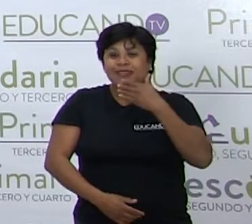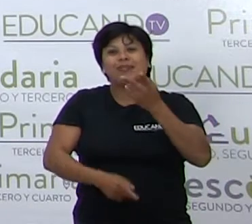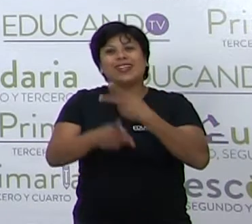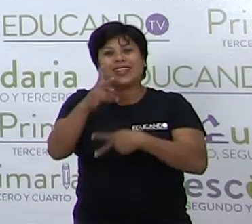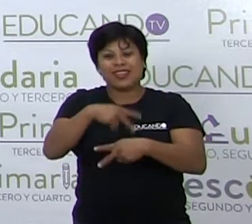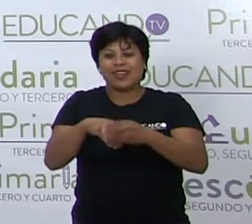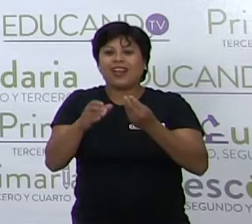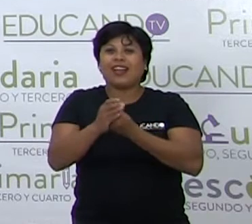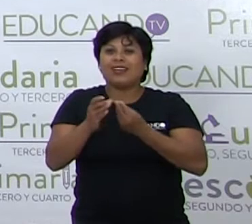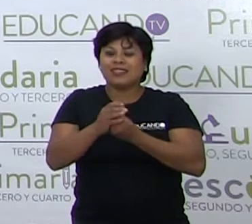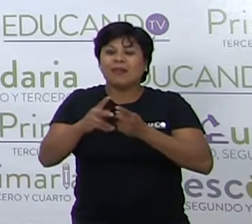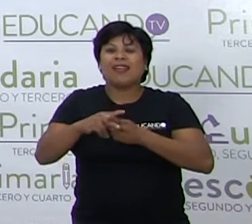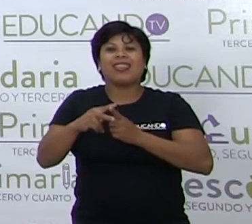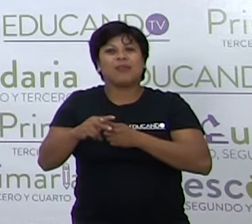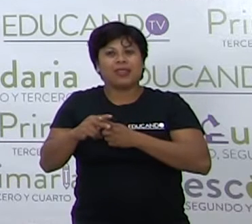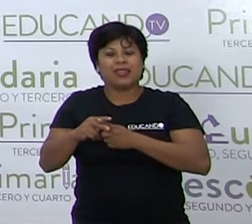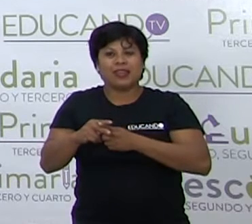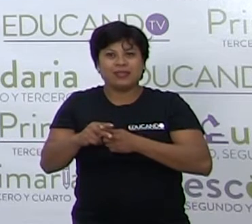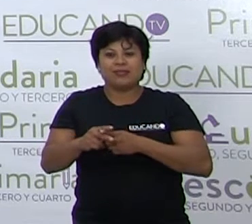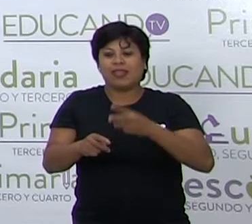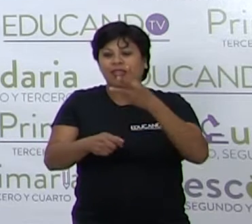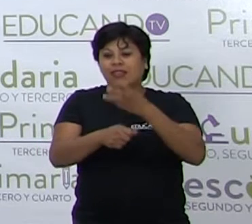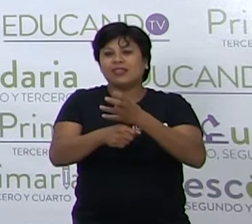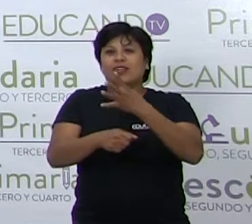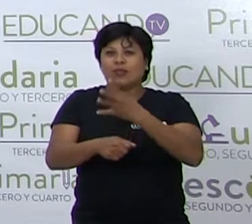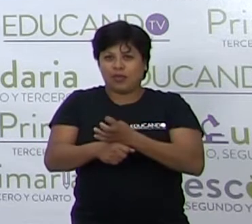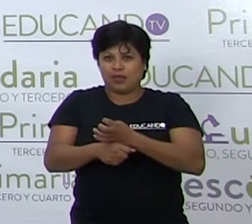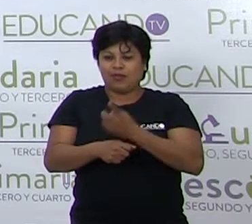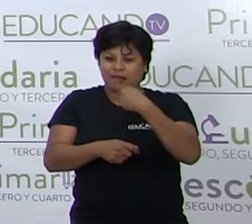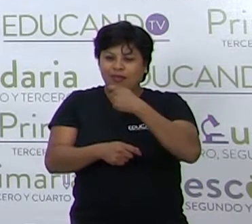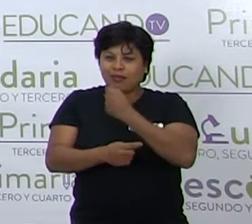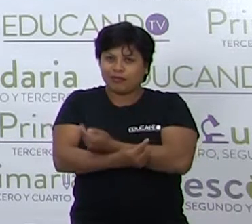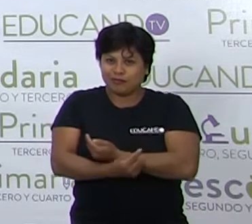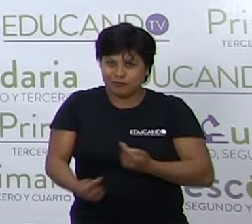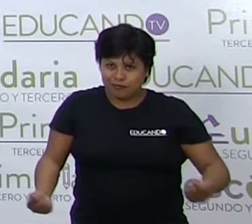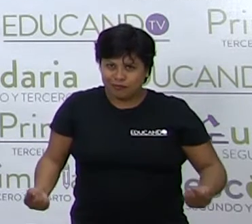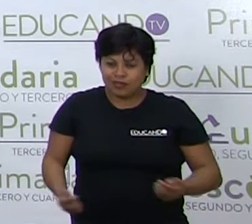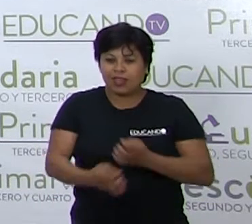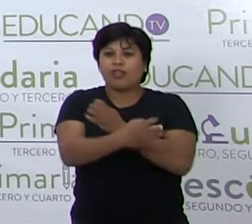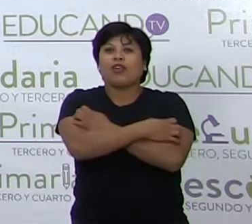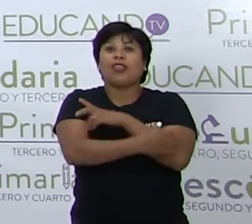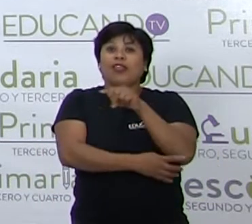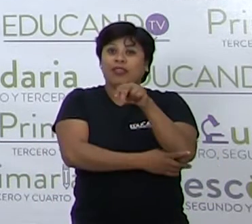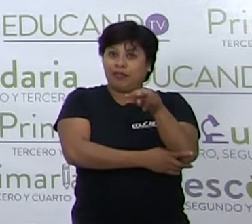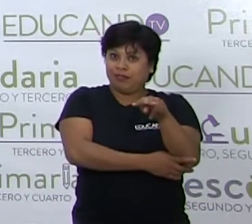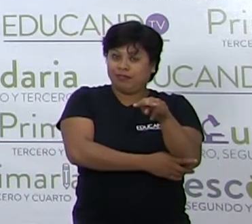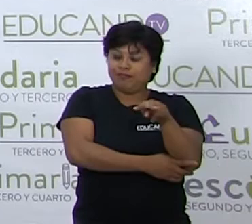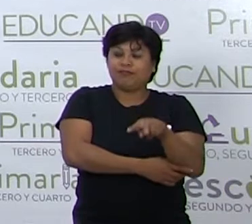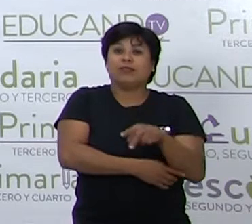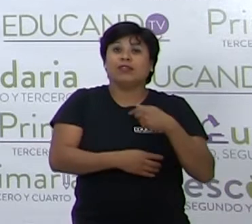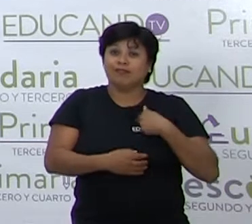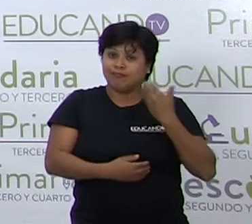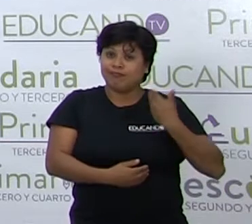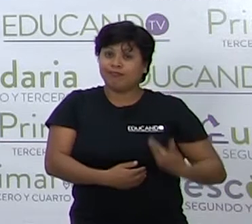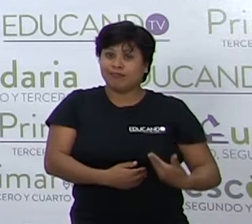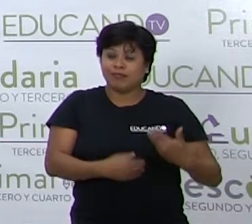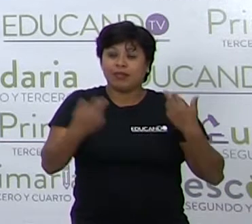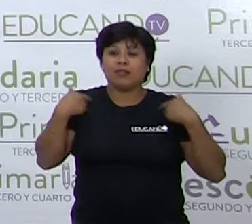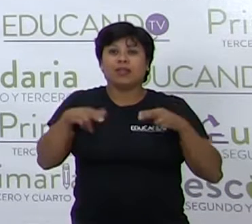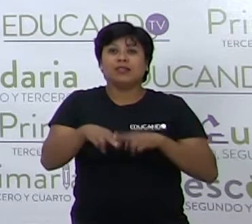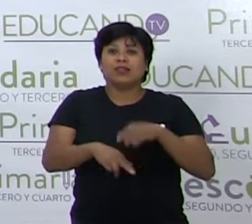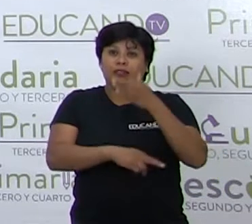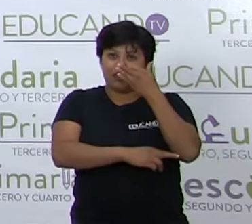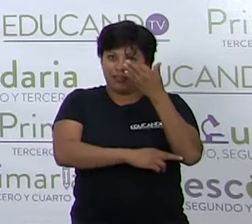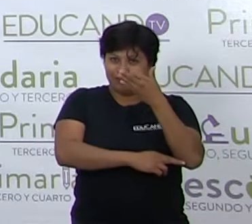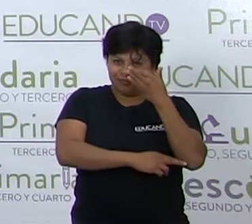bienvenido a la clase de matemáticas de tercer y cuarto grado de primaria en el programa Educando TV. Con ustedes, como siempre, la maestra